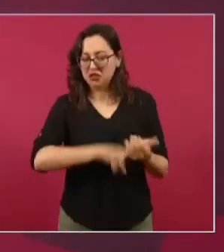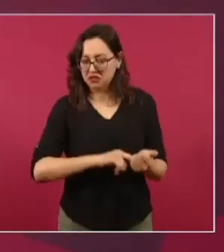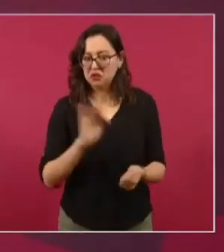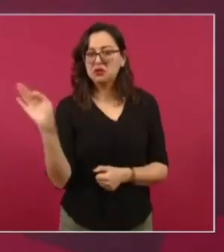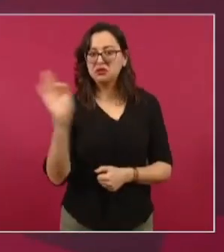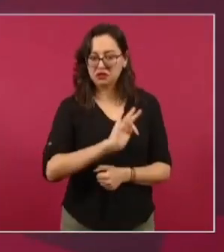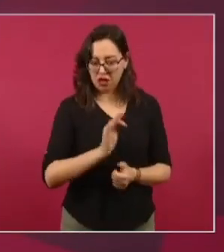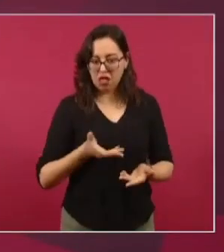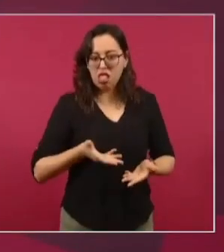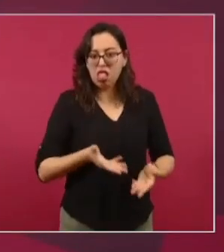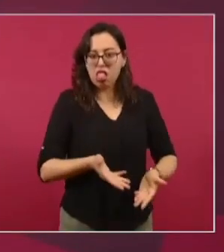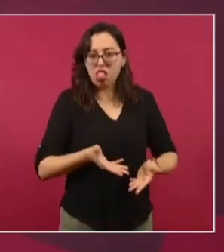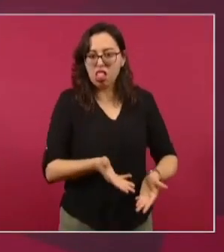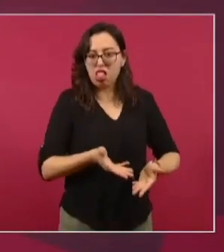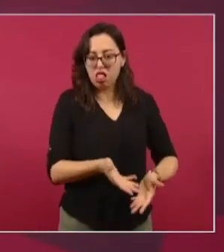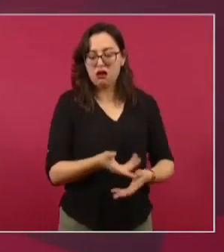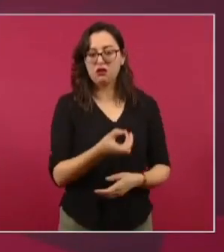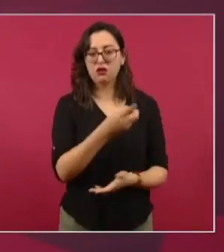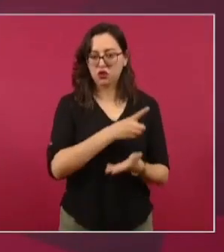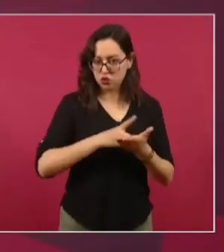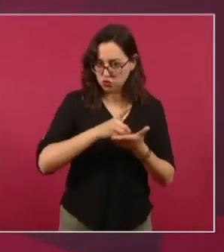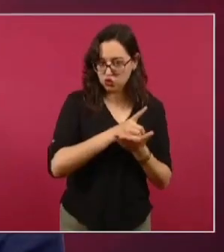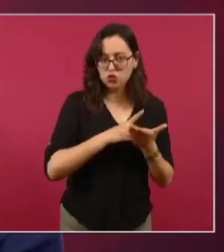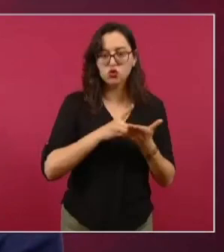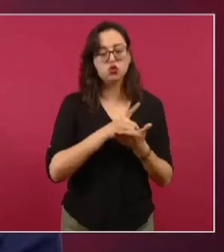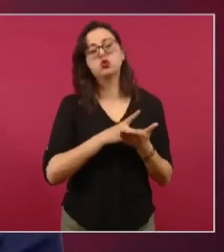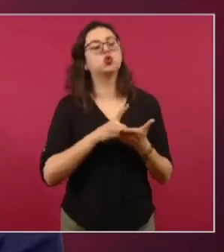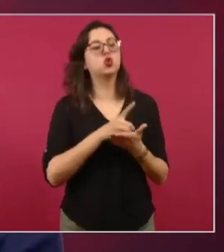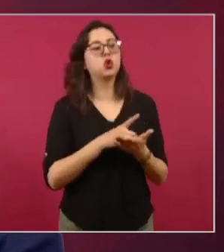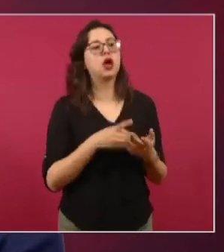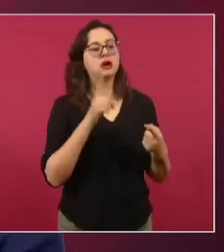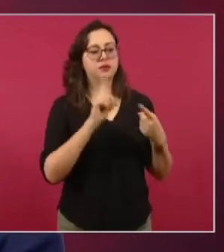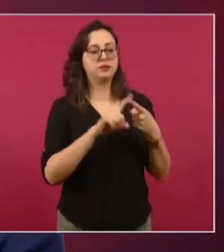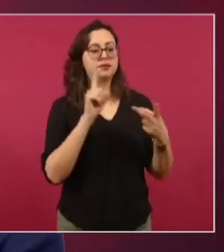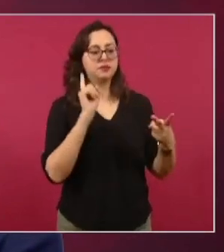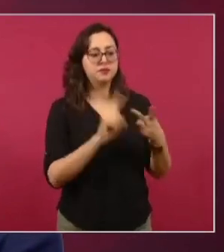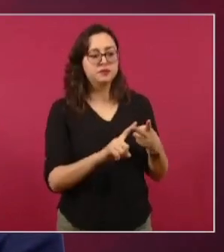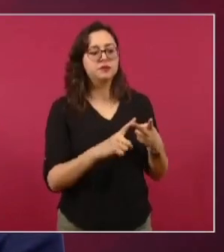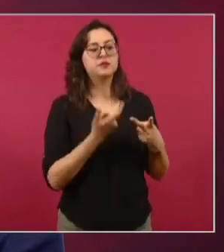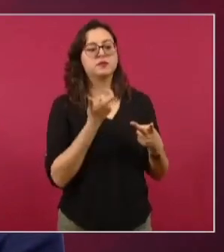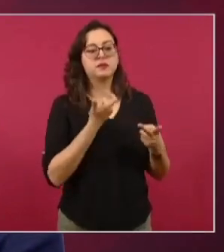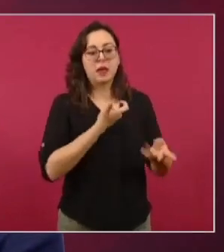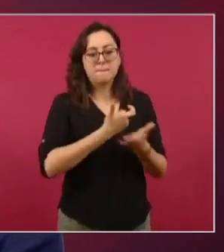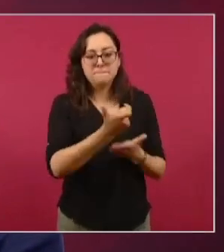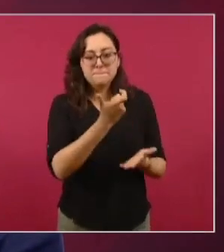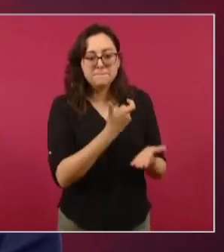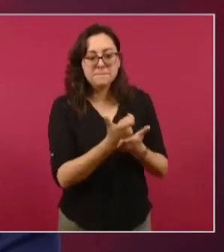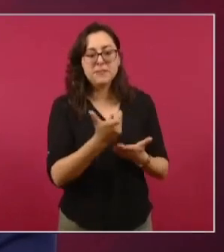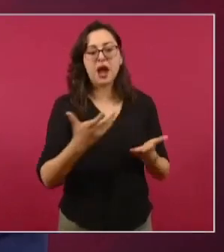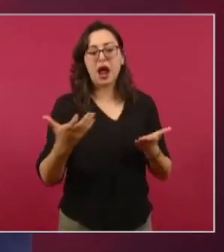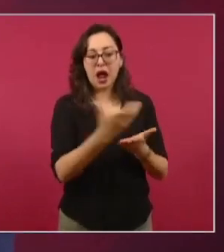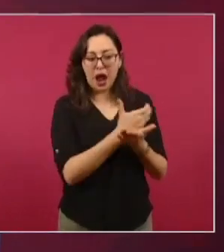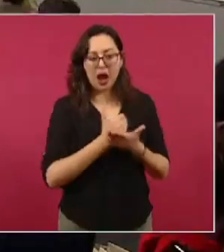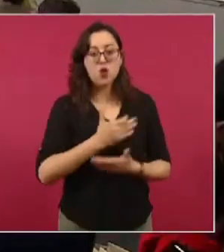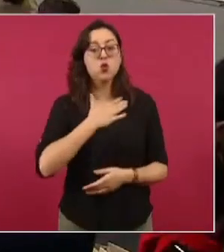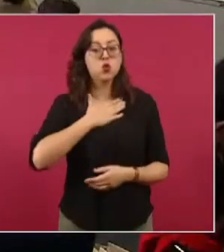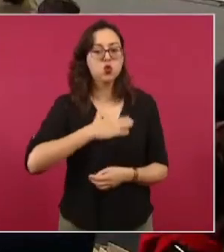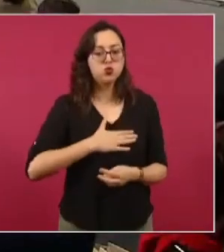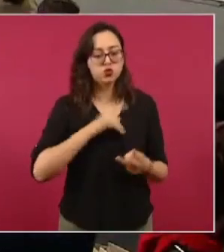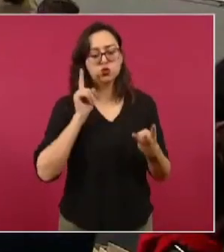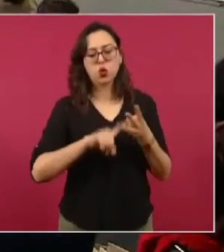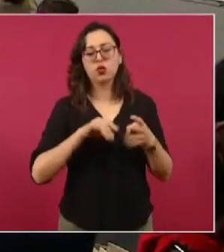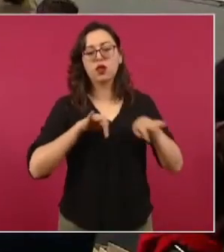estamos analizando si ganan lo justo si las jornadas